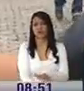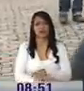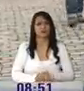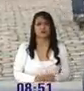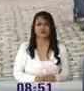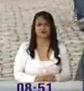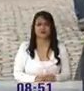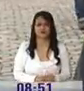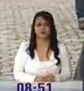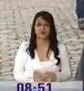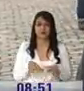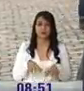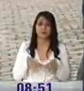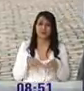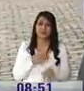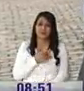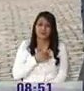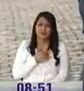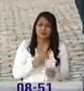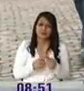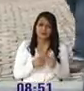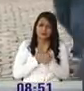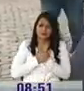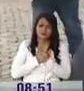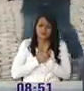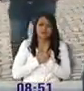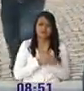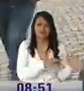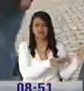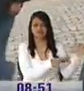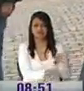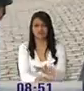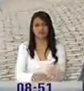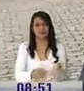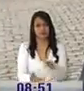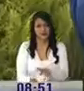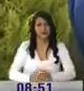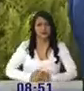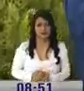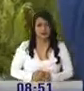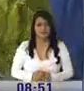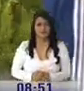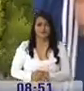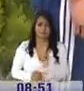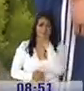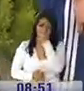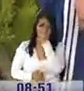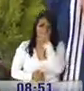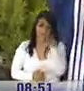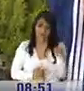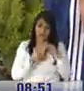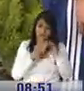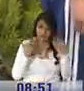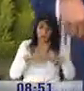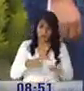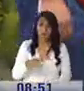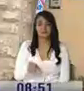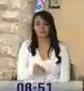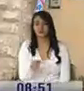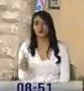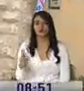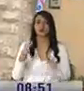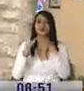perrito la mascota de la casa está enos escombros pero no solo su casa fue afectada la estructura